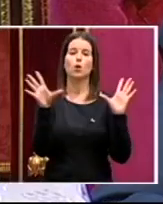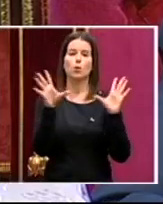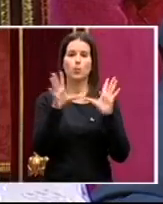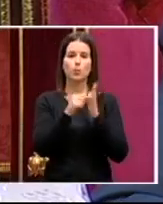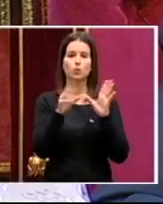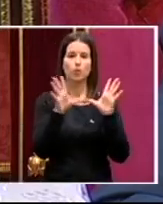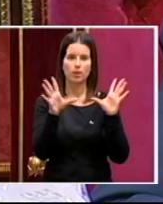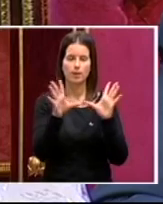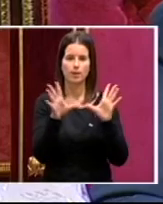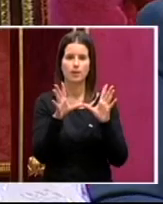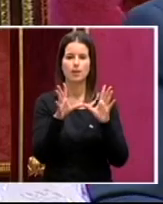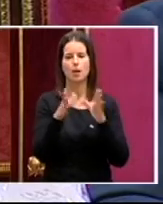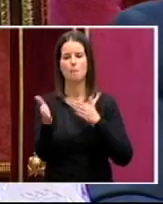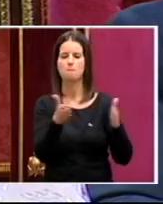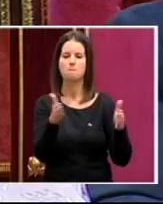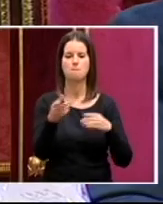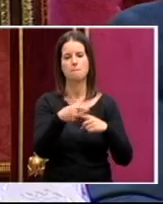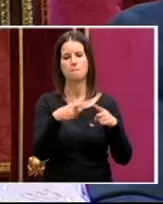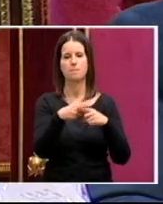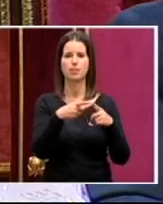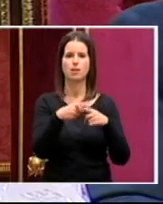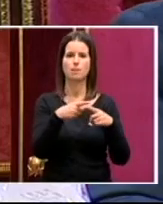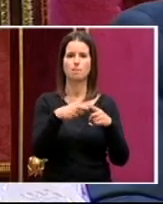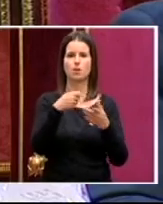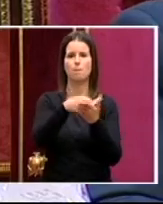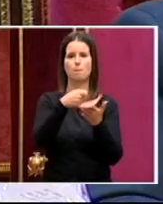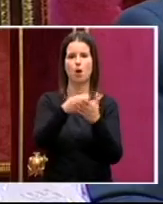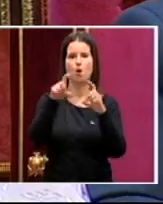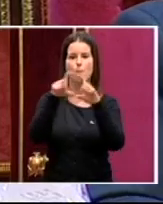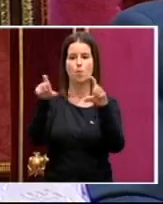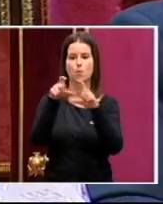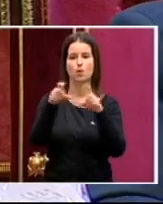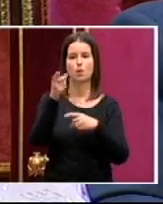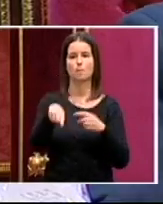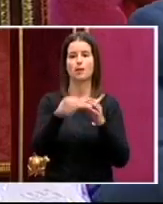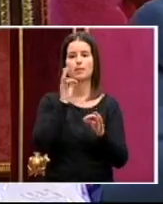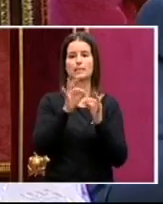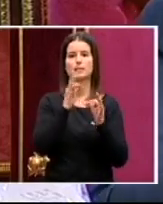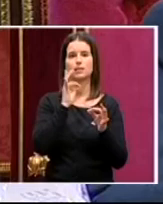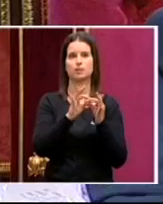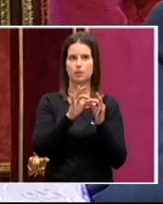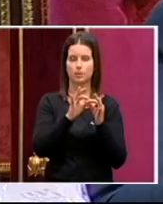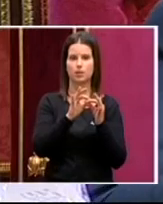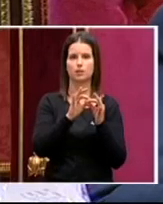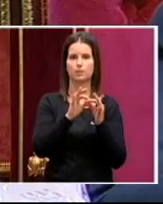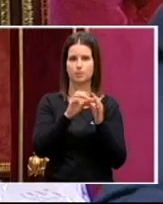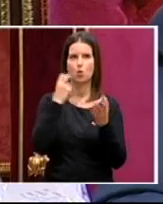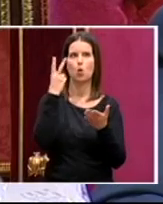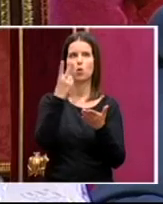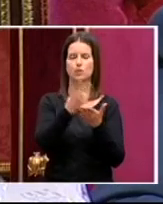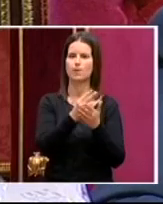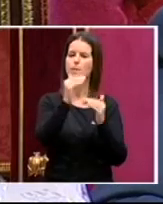10, el periodo medio de pago a proveedores de septiembre, correspondiente a septiembre,